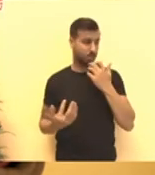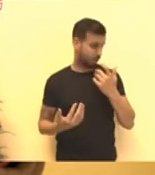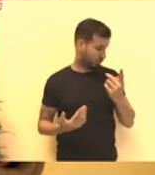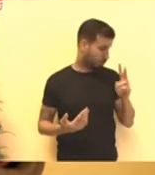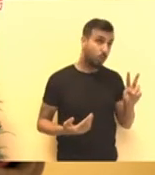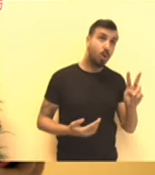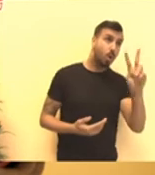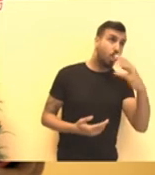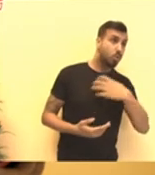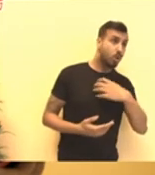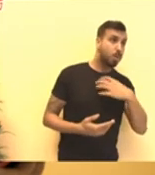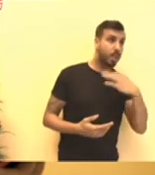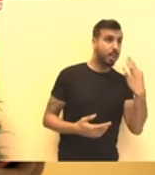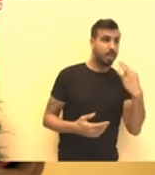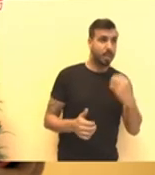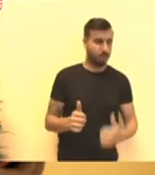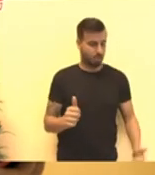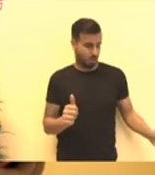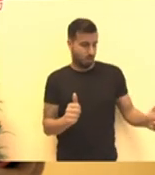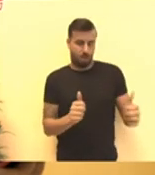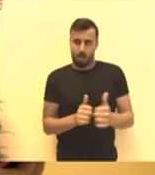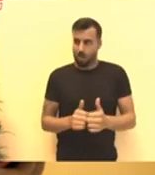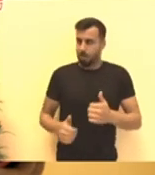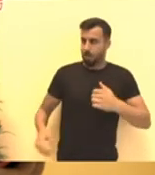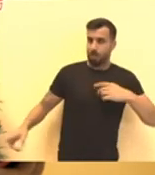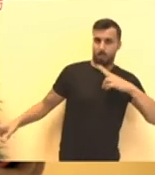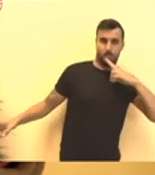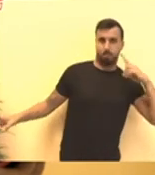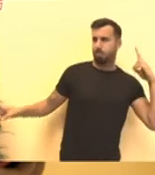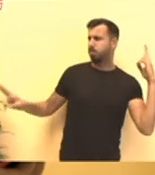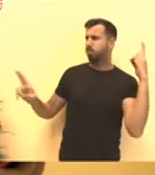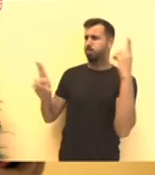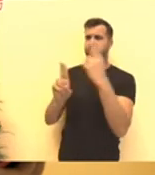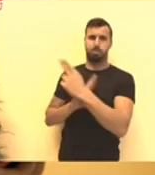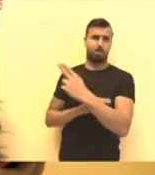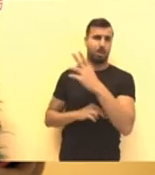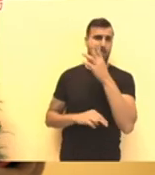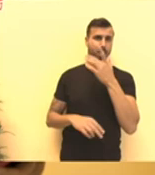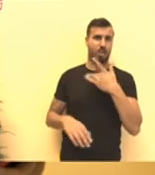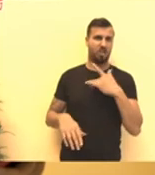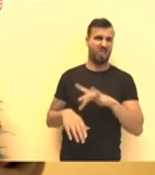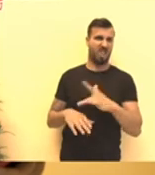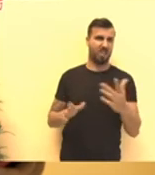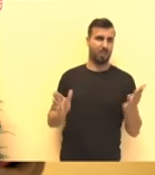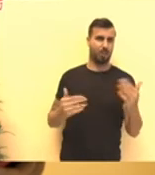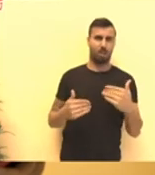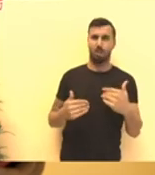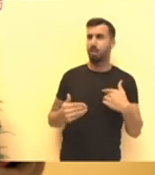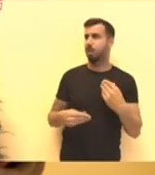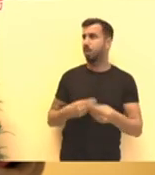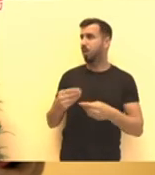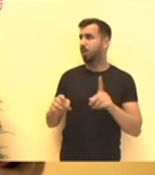puedes verlo tienes que venir con alguien. Mi respuesta, yo soy menos asertiva que la compañera anterior, le dije, ¿y también tengo que ponerme un